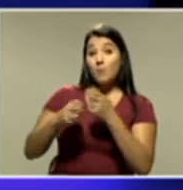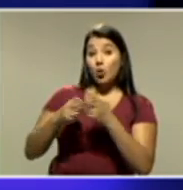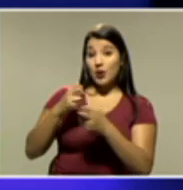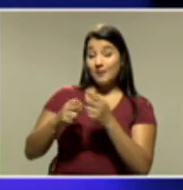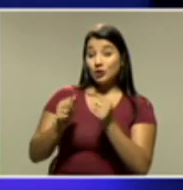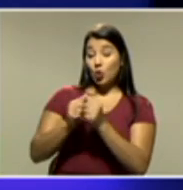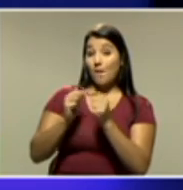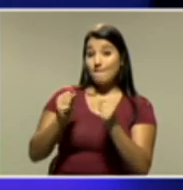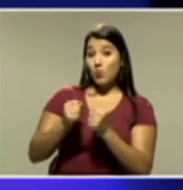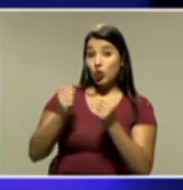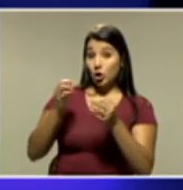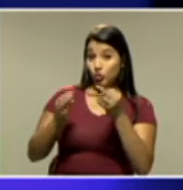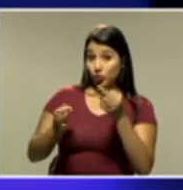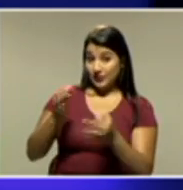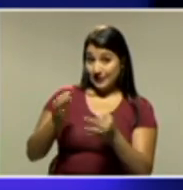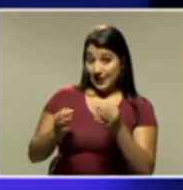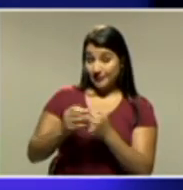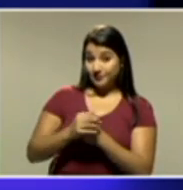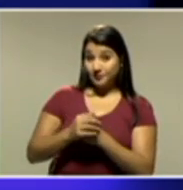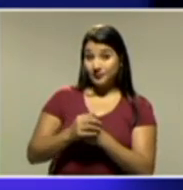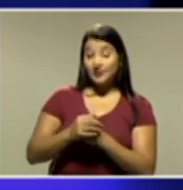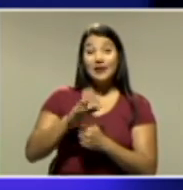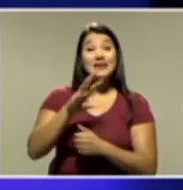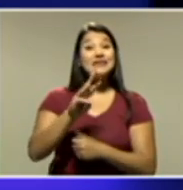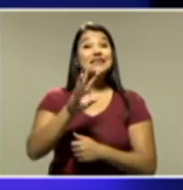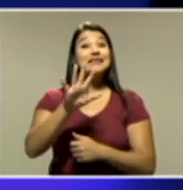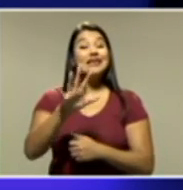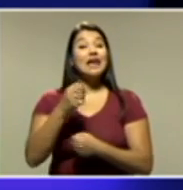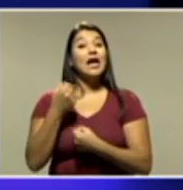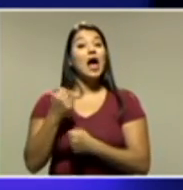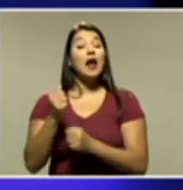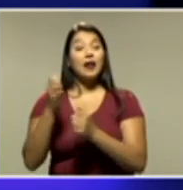Público. De los 65 alcaldes